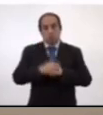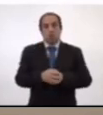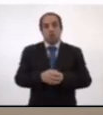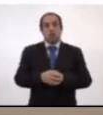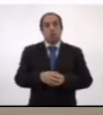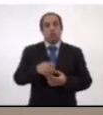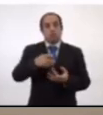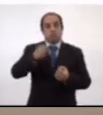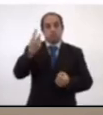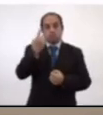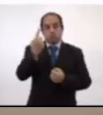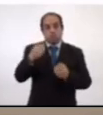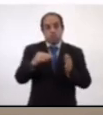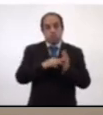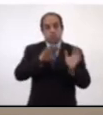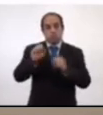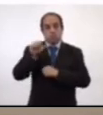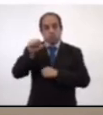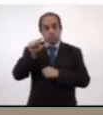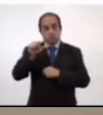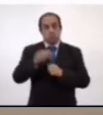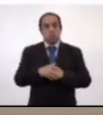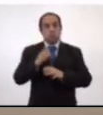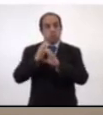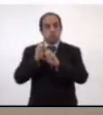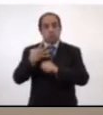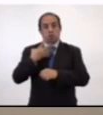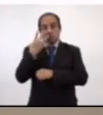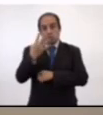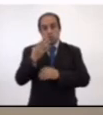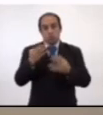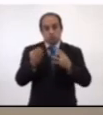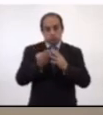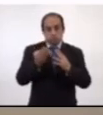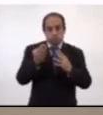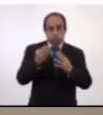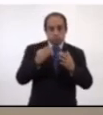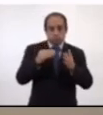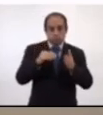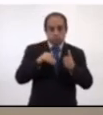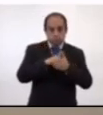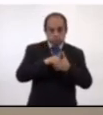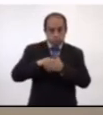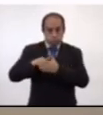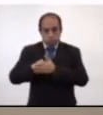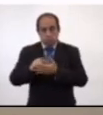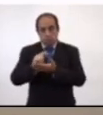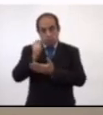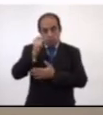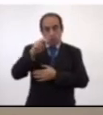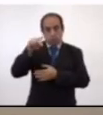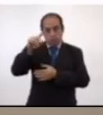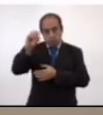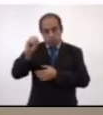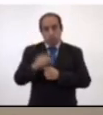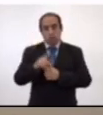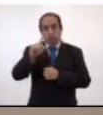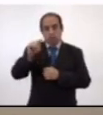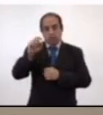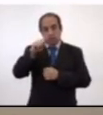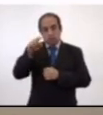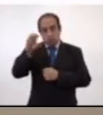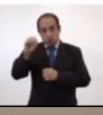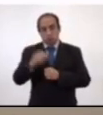recorrido express de Metrobús es gratuito y tiene 4 paradas: Tláhuac, Nopalera, Tezonco y Atlalilco, con la transferencia